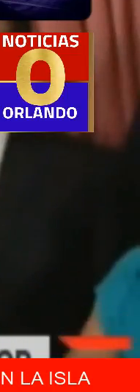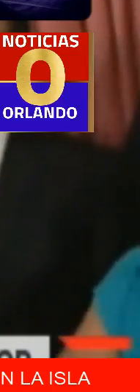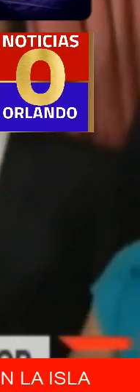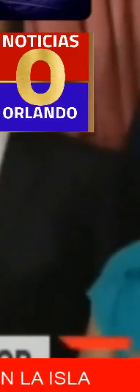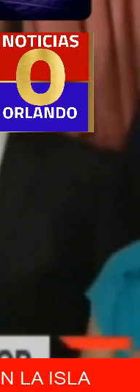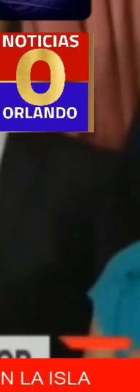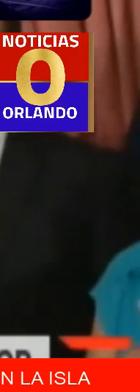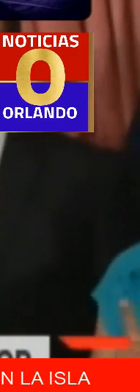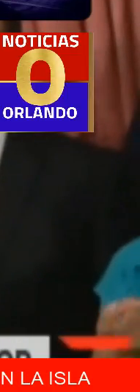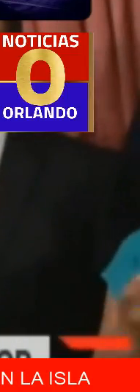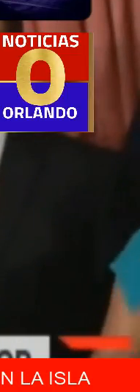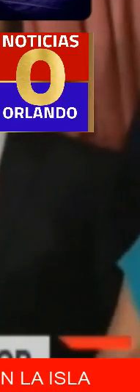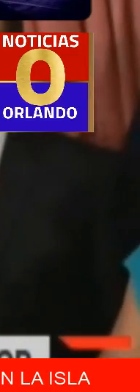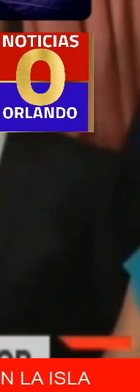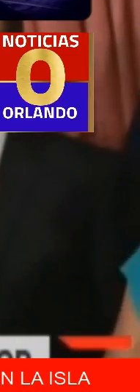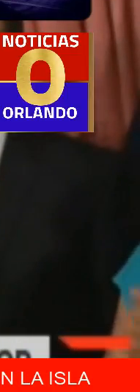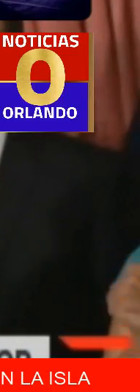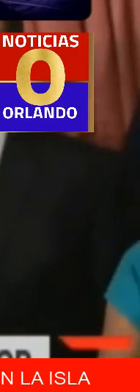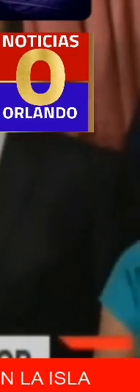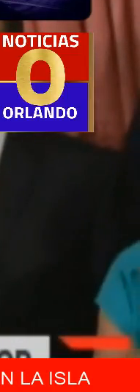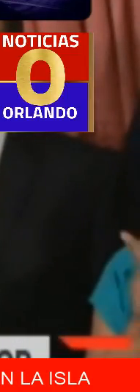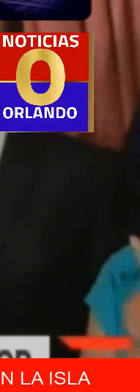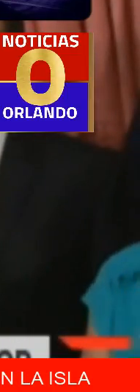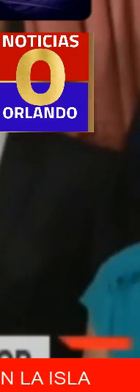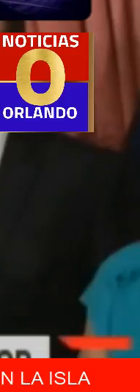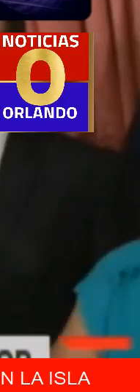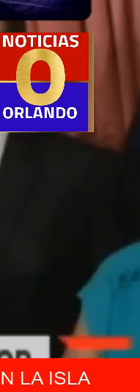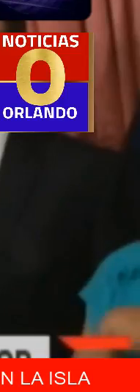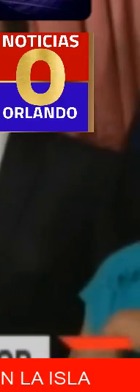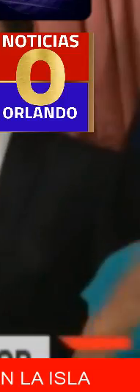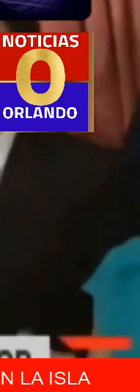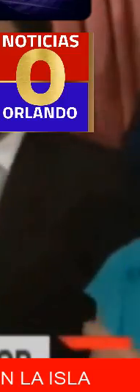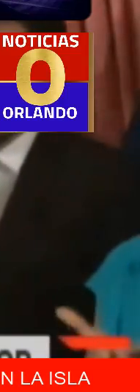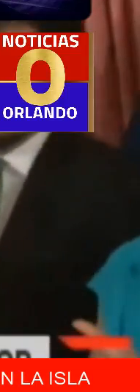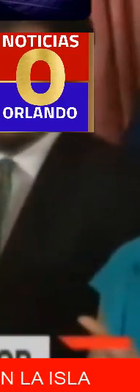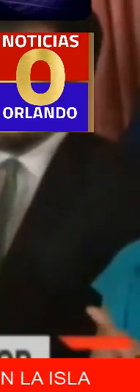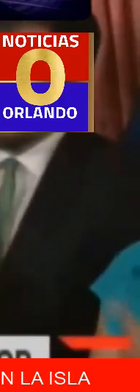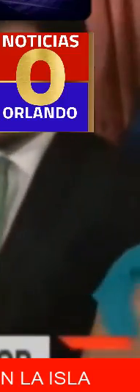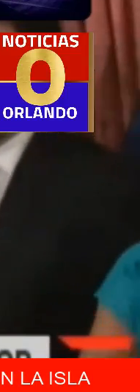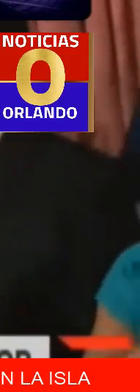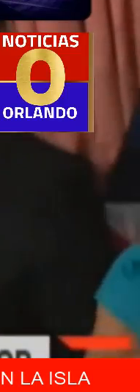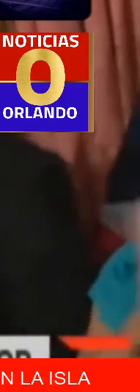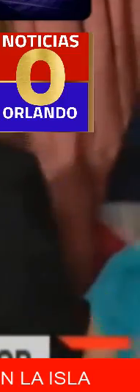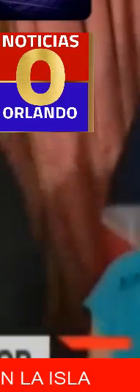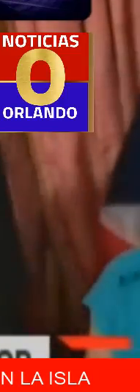vida de los ciudadanos ni tampoco de los empleados que trabajan aquí en el gobierno de Puerto Rico.